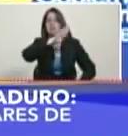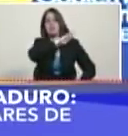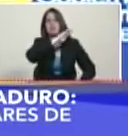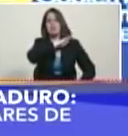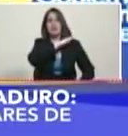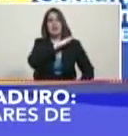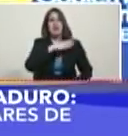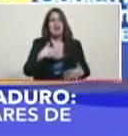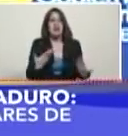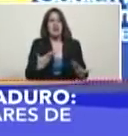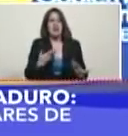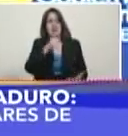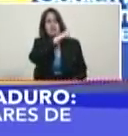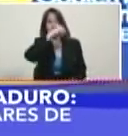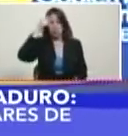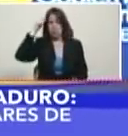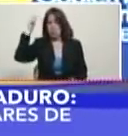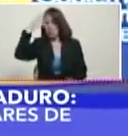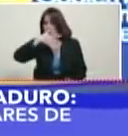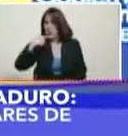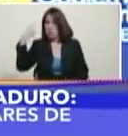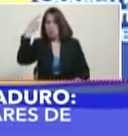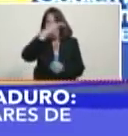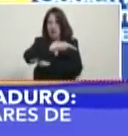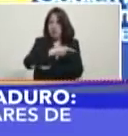Bolivariana? ¿Donald Trump desde Miami?